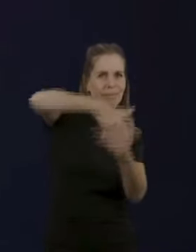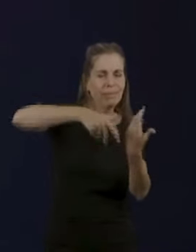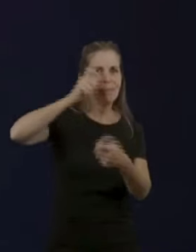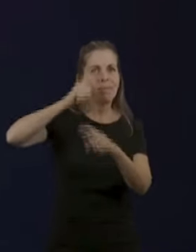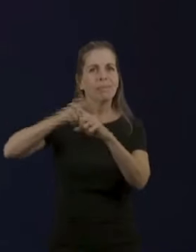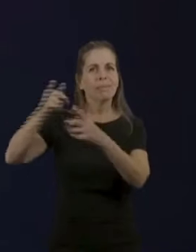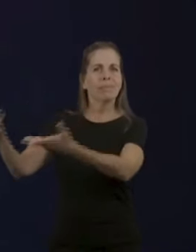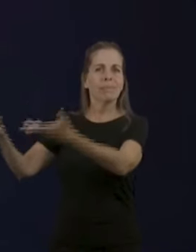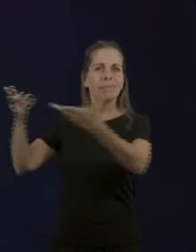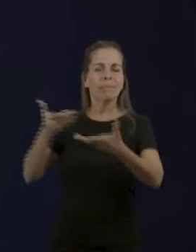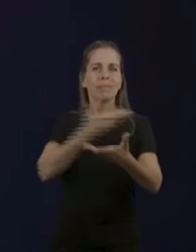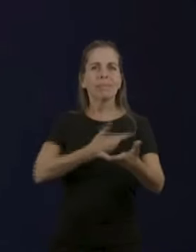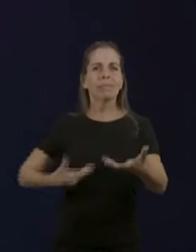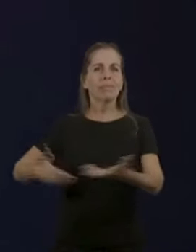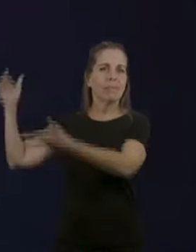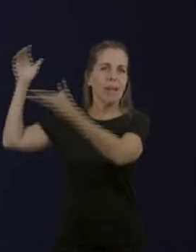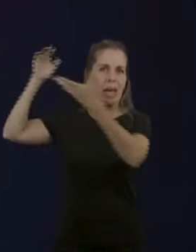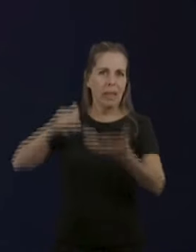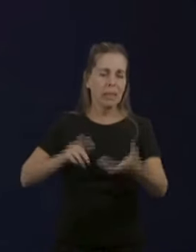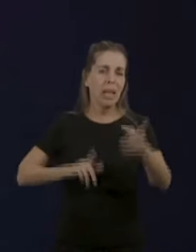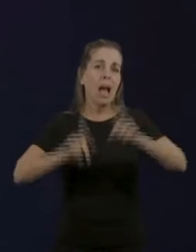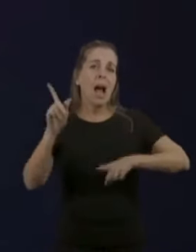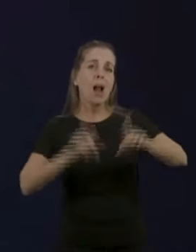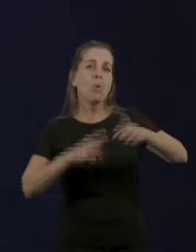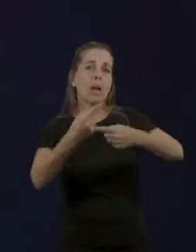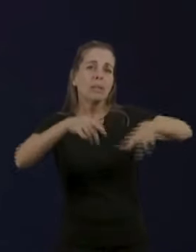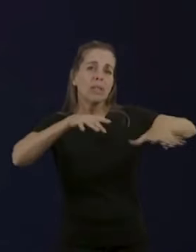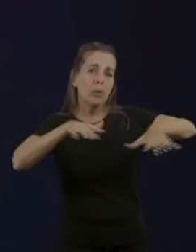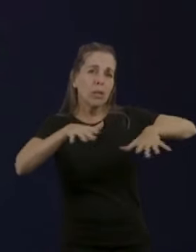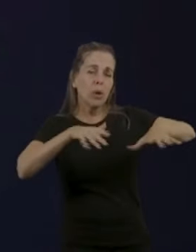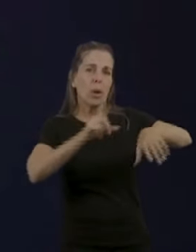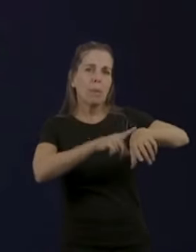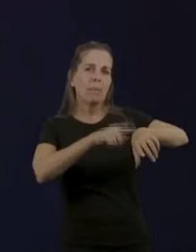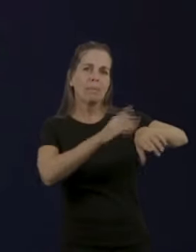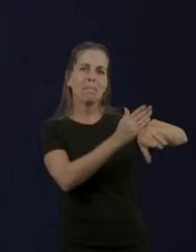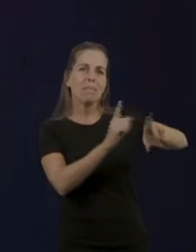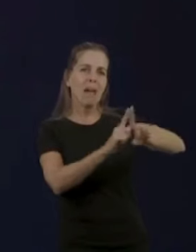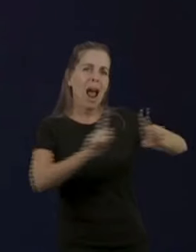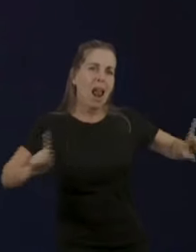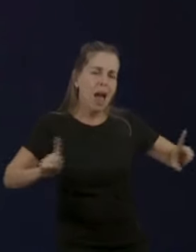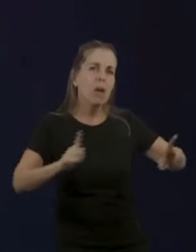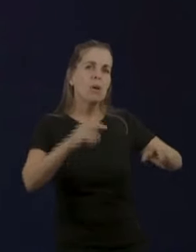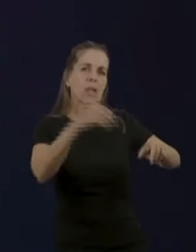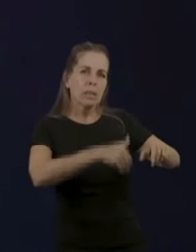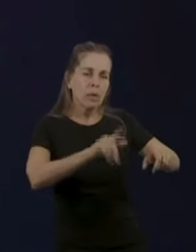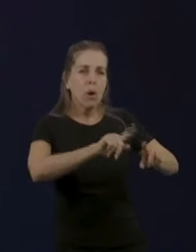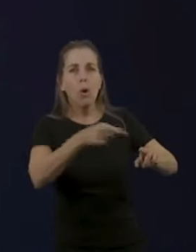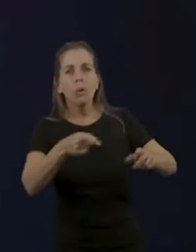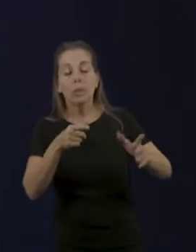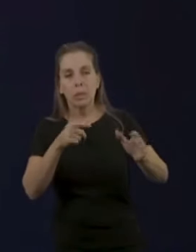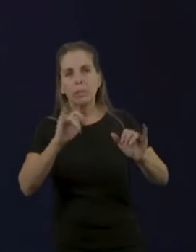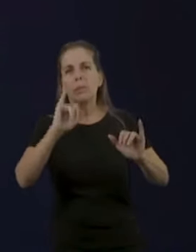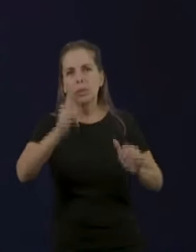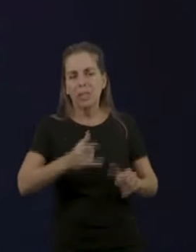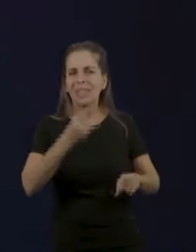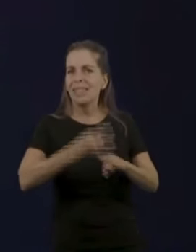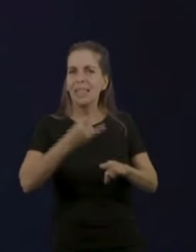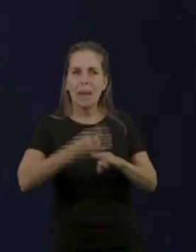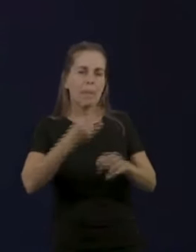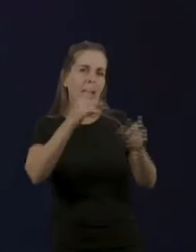populismo hizo en la Argentina algunas cosas llevarán más tiempo otras cosas llevarán menos tiempo pero sí claramente en cada cosa que hacemos